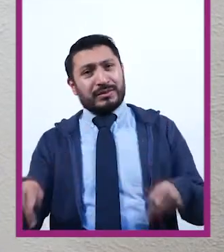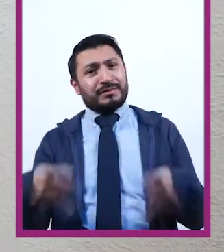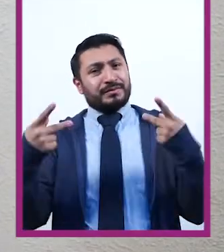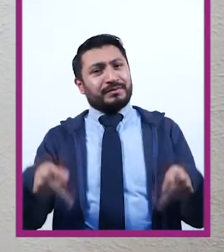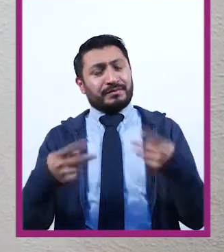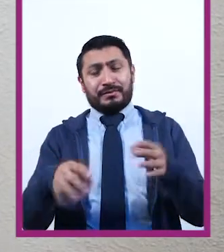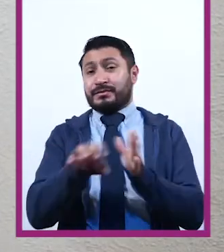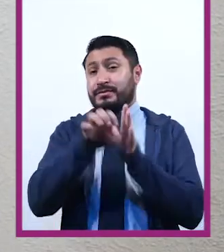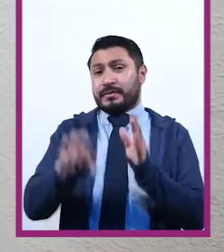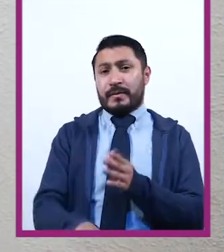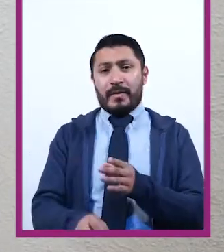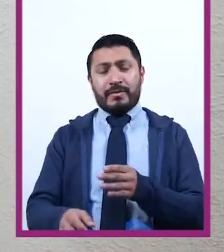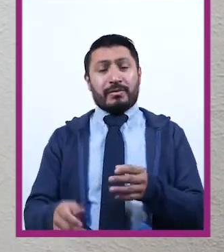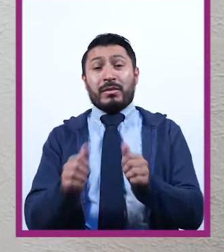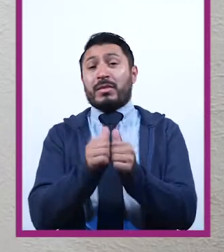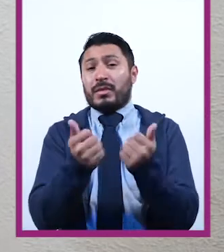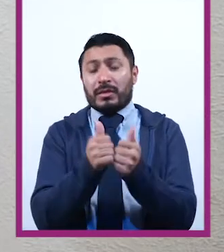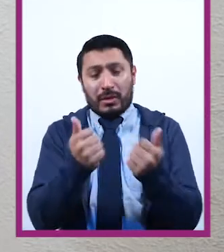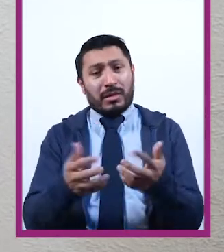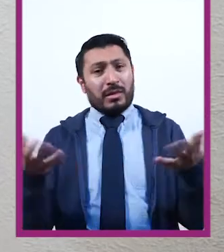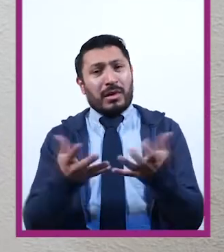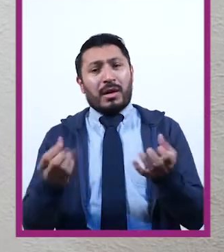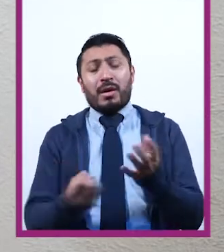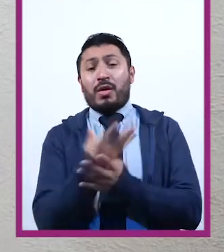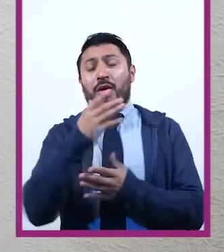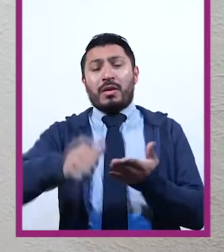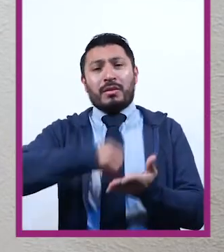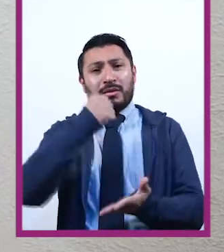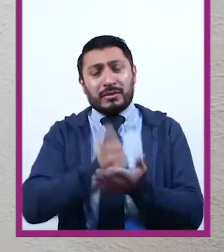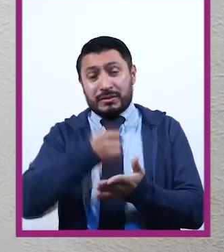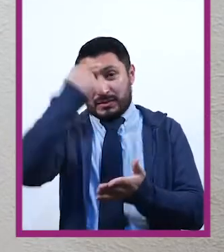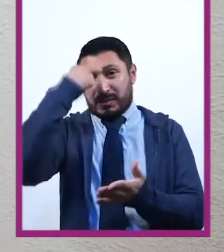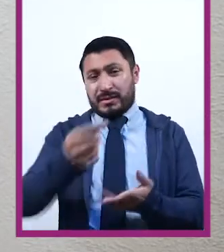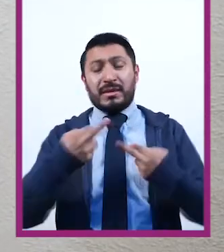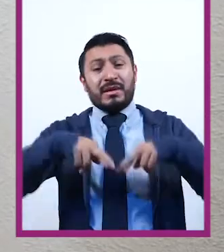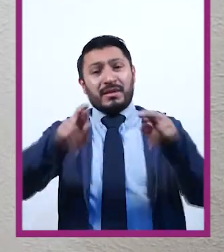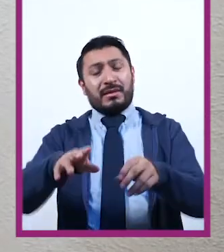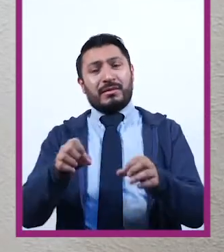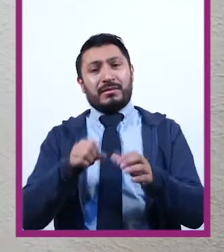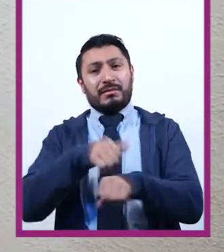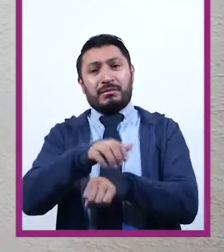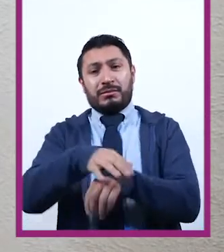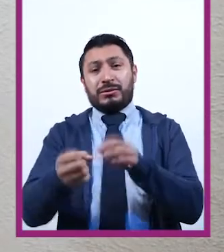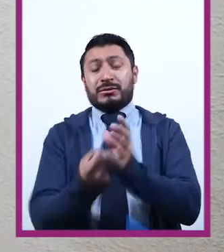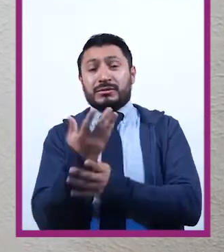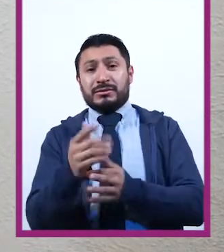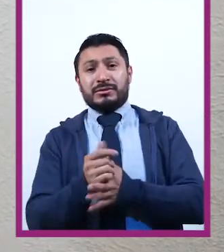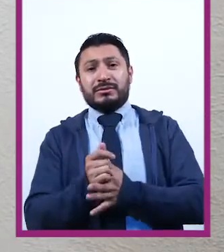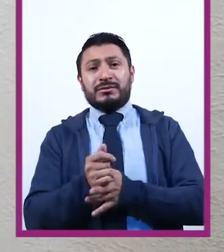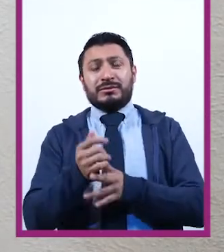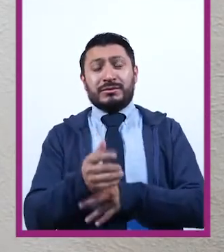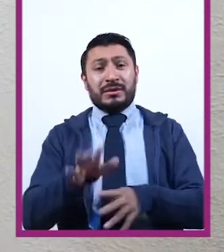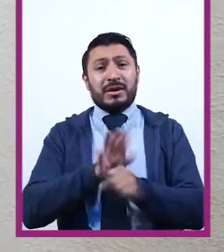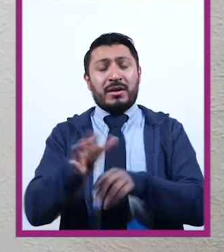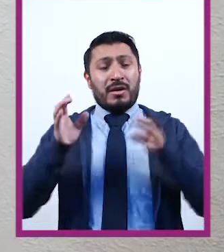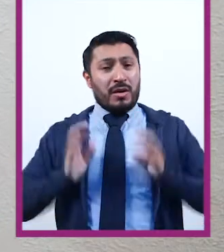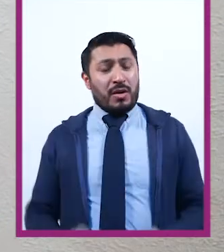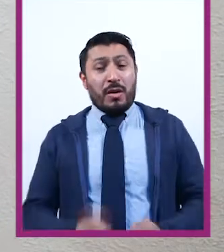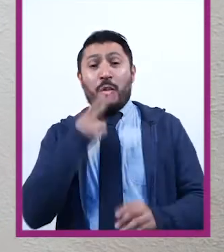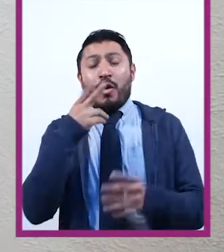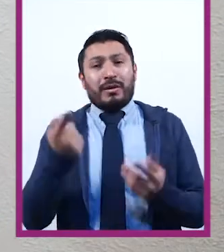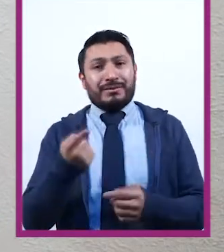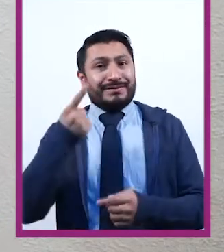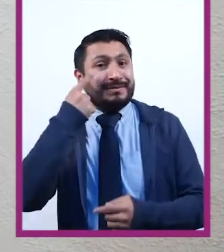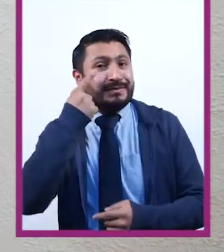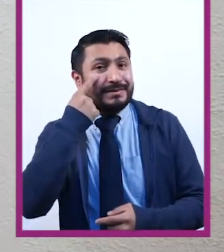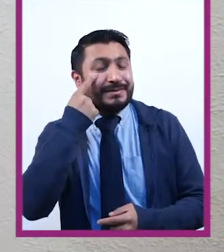comerciaban, como por ejemplo las piezas de pan, crearon nuevos símbolos para representar esos nuevos números. ¿Qué parte